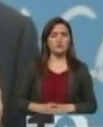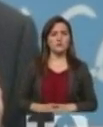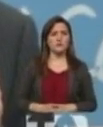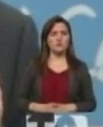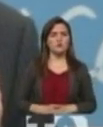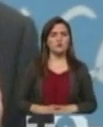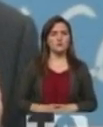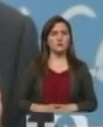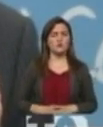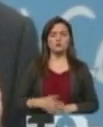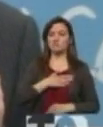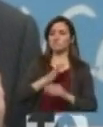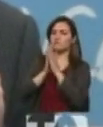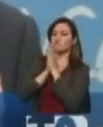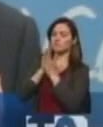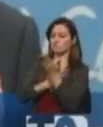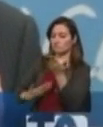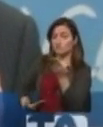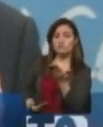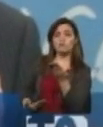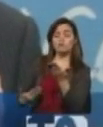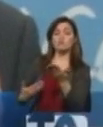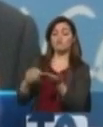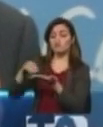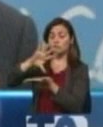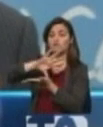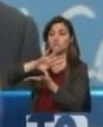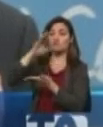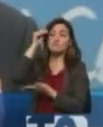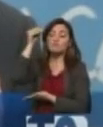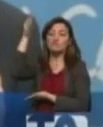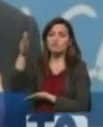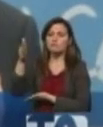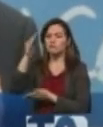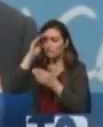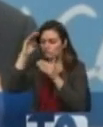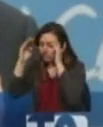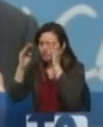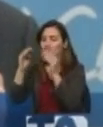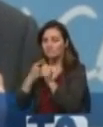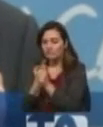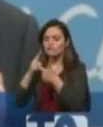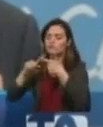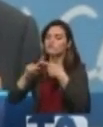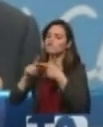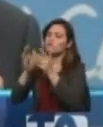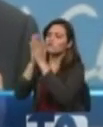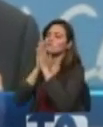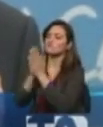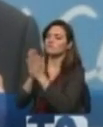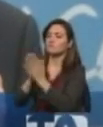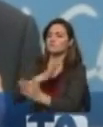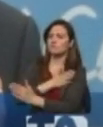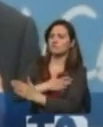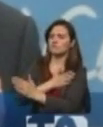al presidente de la Asamblea Nacional, al doctor José Serrano, primero saludando la conformación de esta comisión y segundo pidiéndole